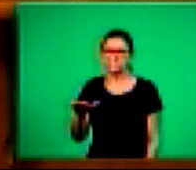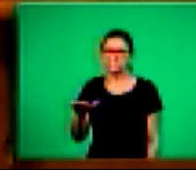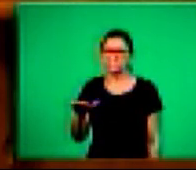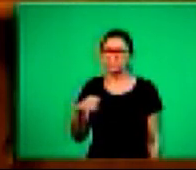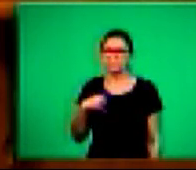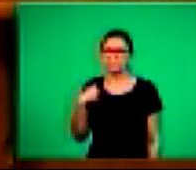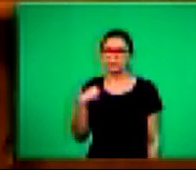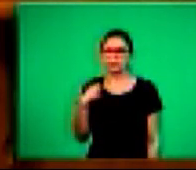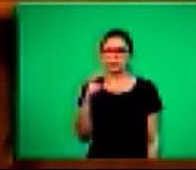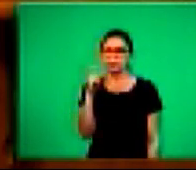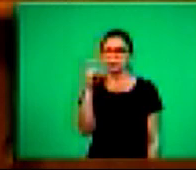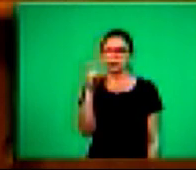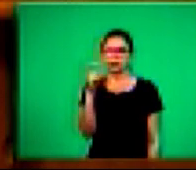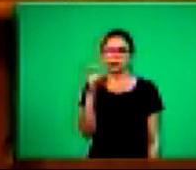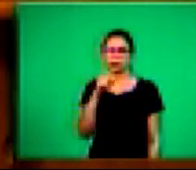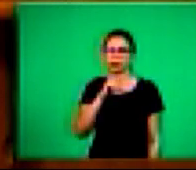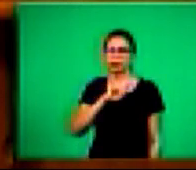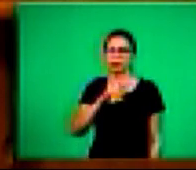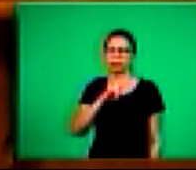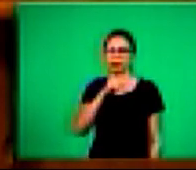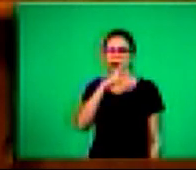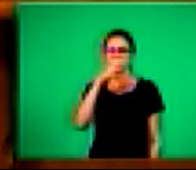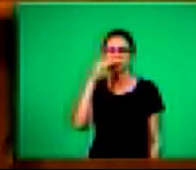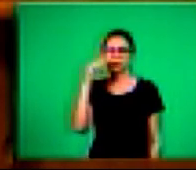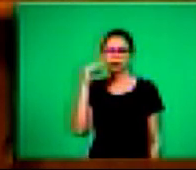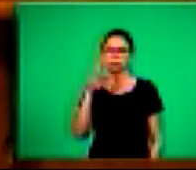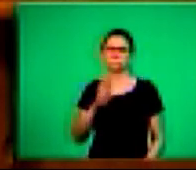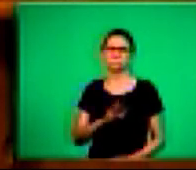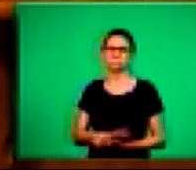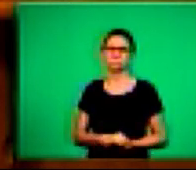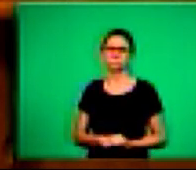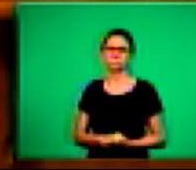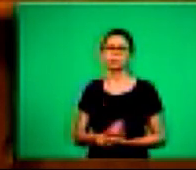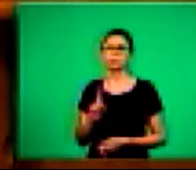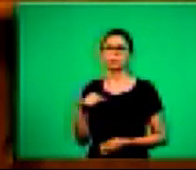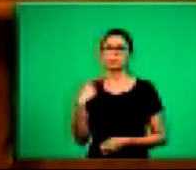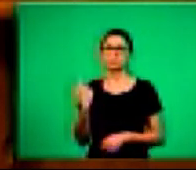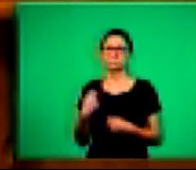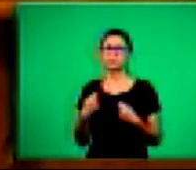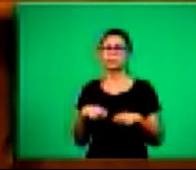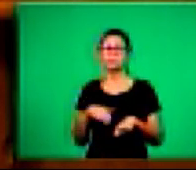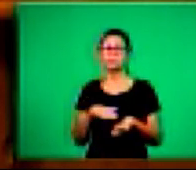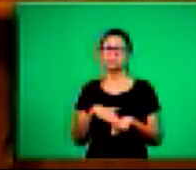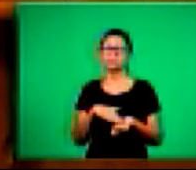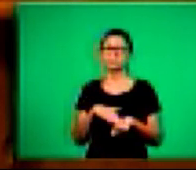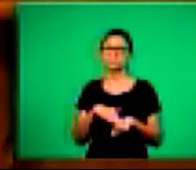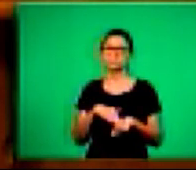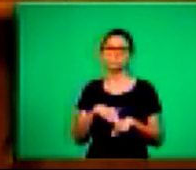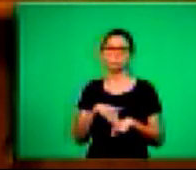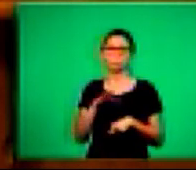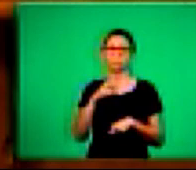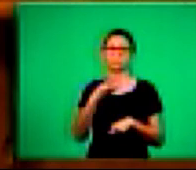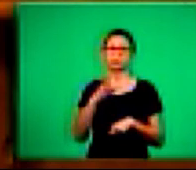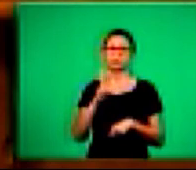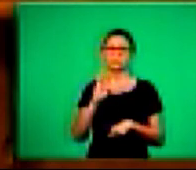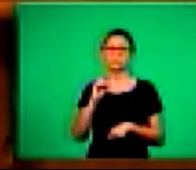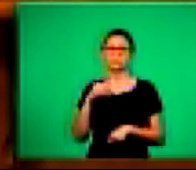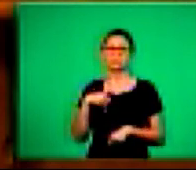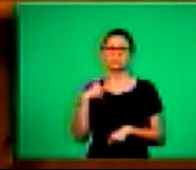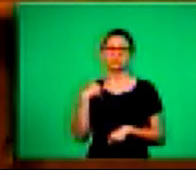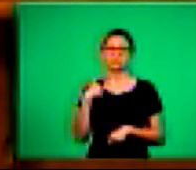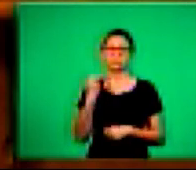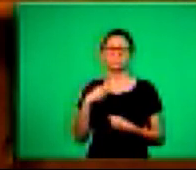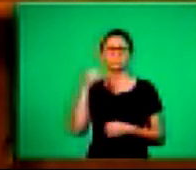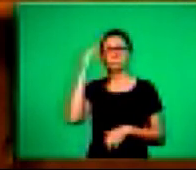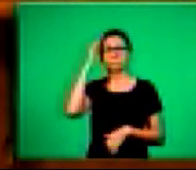años y nosotros tenemos más de 30 tenemos que entender mejor también las cosas no es un no es un link no es un asunto decir cualquier